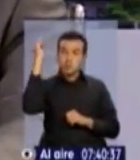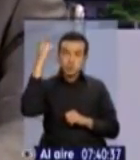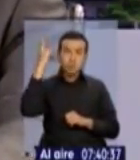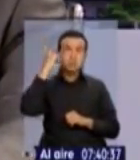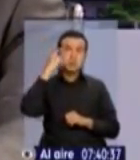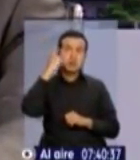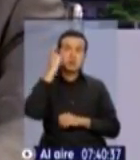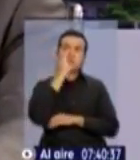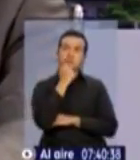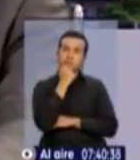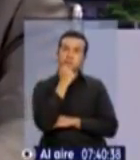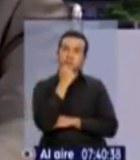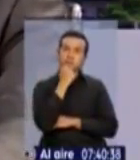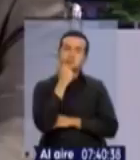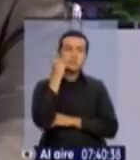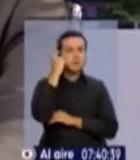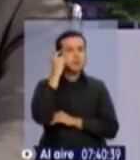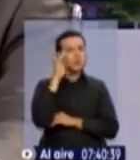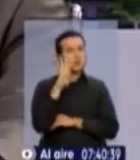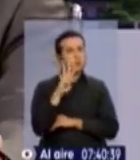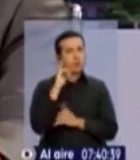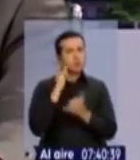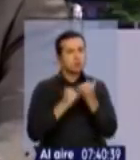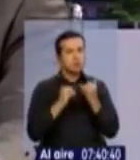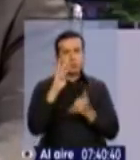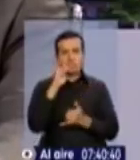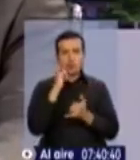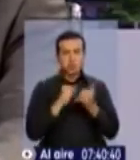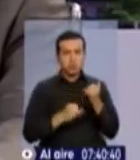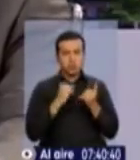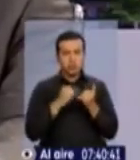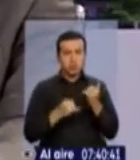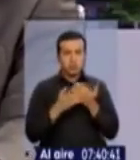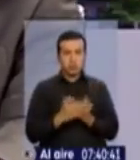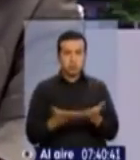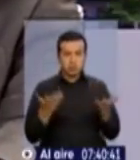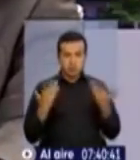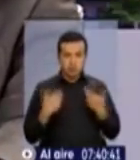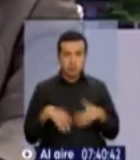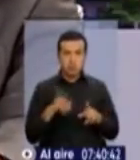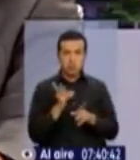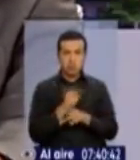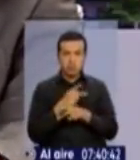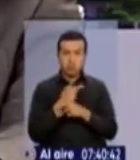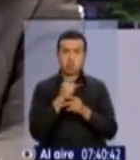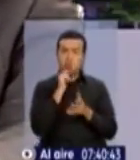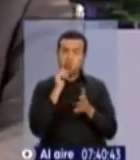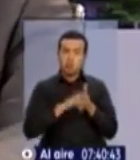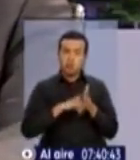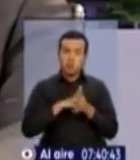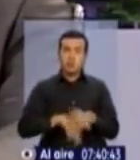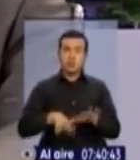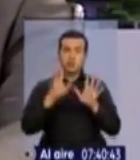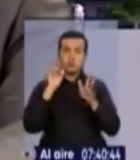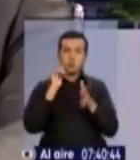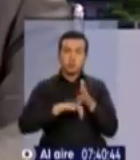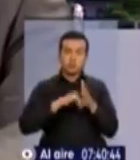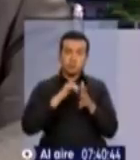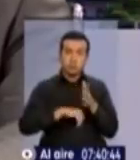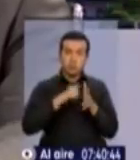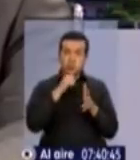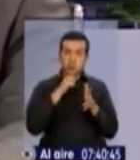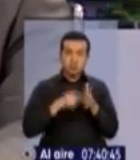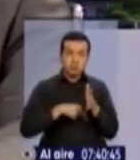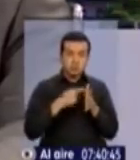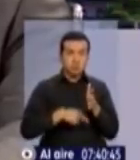llegarán a un punto de 4 centavos un cierto el kilovatio una vez que estén funcionando digamos las ocho centrales hidroeléctricas así que yo creo que es